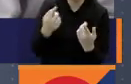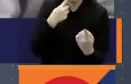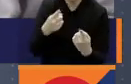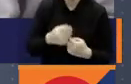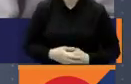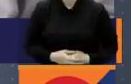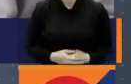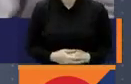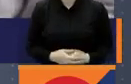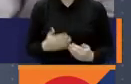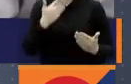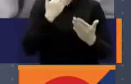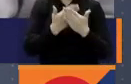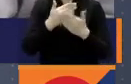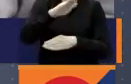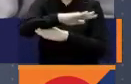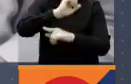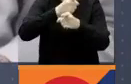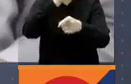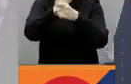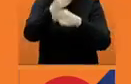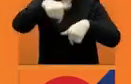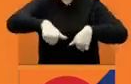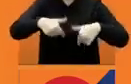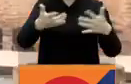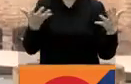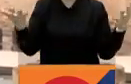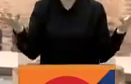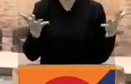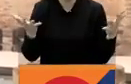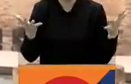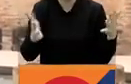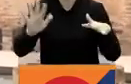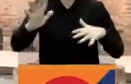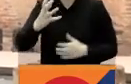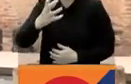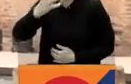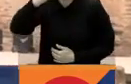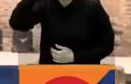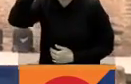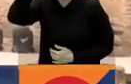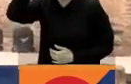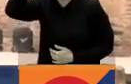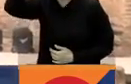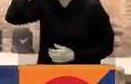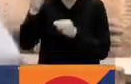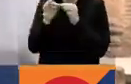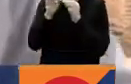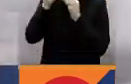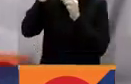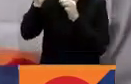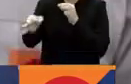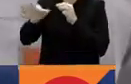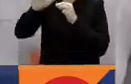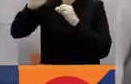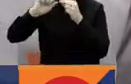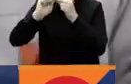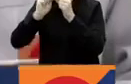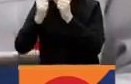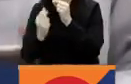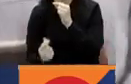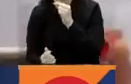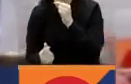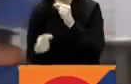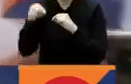José Fernando, muy buenas tardes. Efectivamente, nos encontramos en este momento en el centro histórico del municipio de Villa del Rosario. En esta parte fue